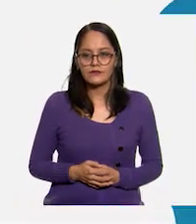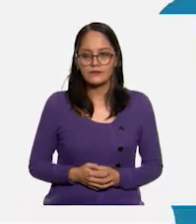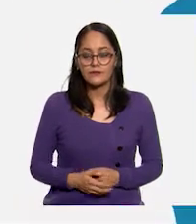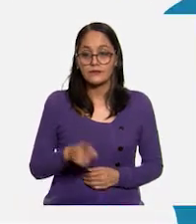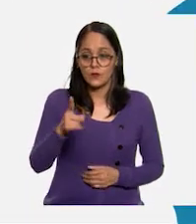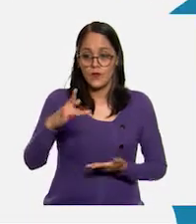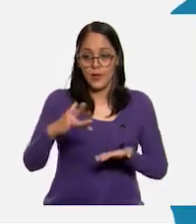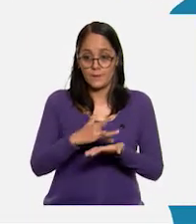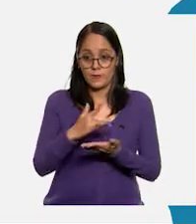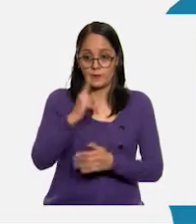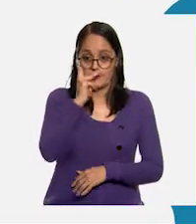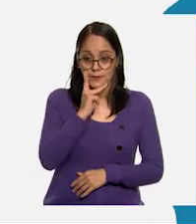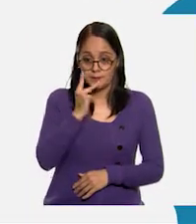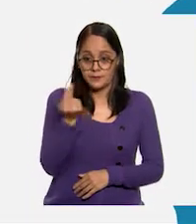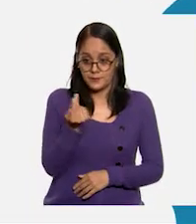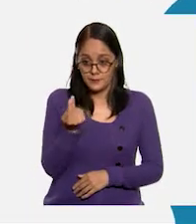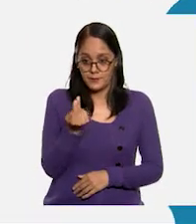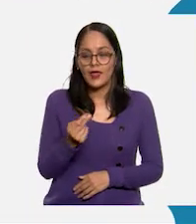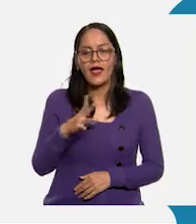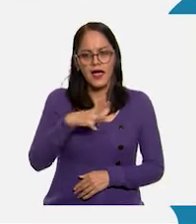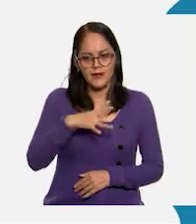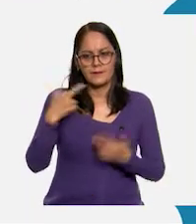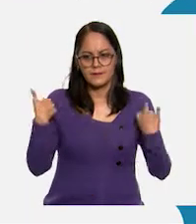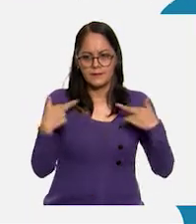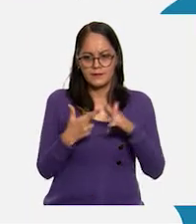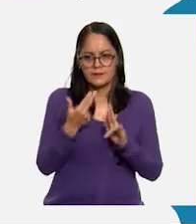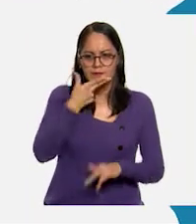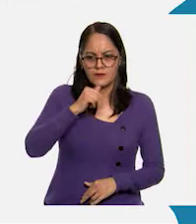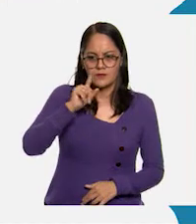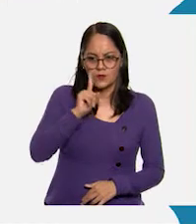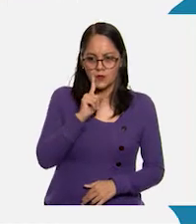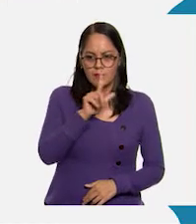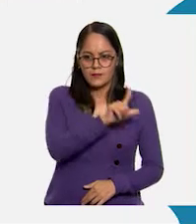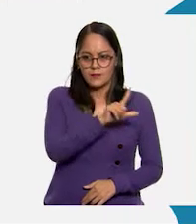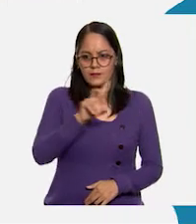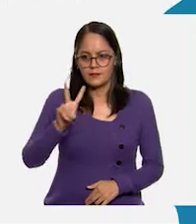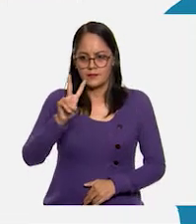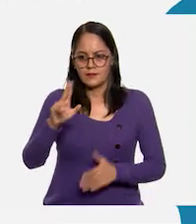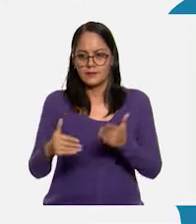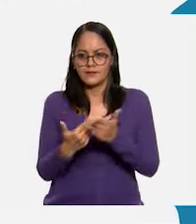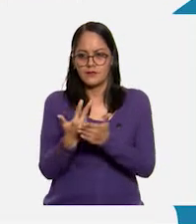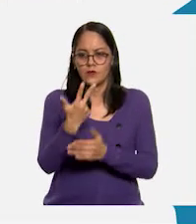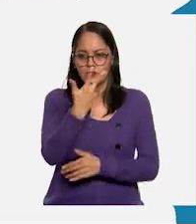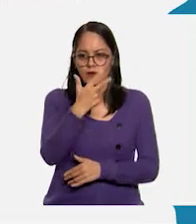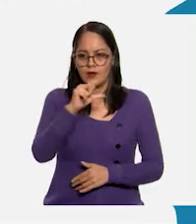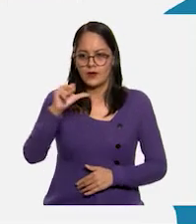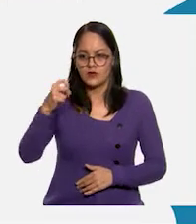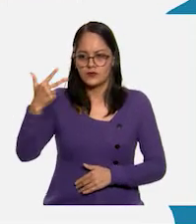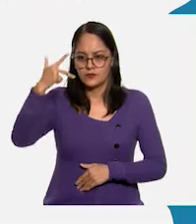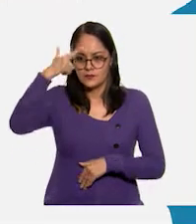Para apoyo pedagógico, hay maestras y maestros de lunes a viernes de 8 a 20 horas